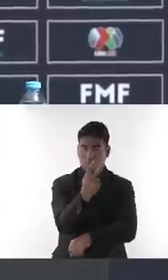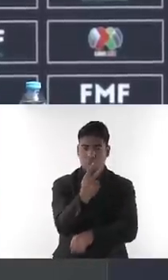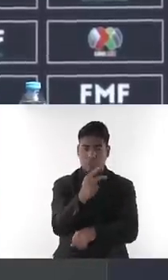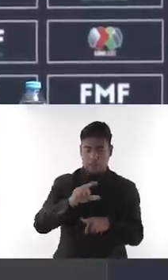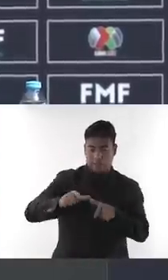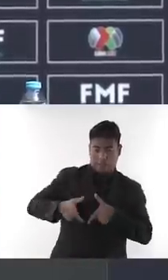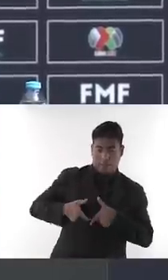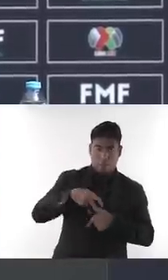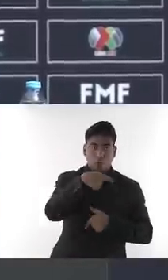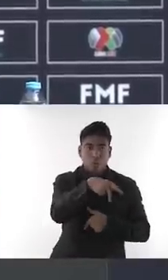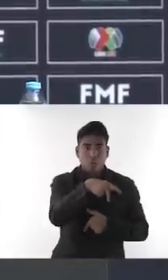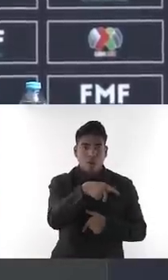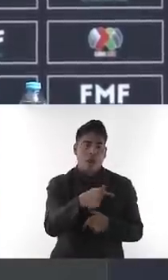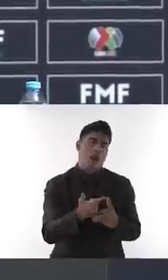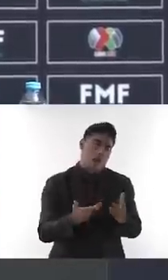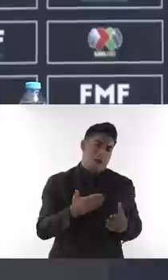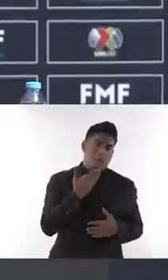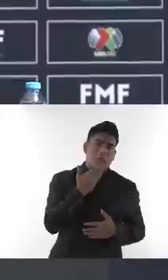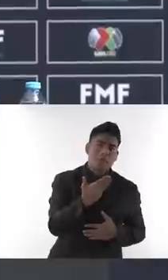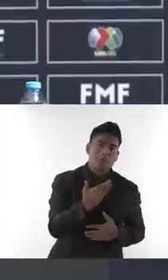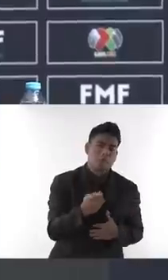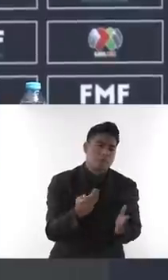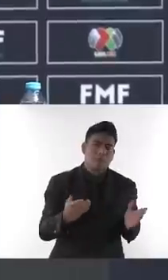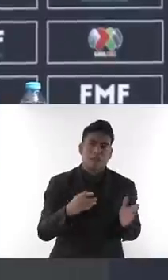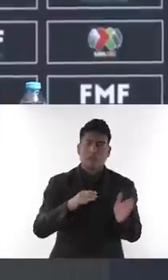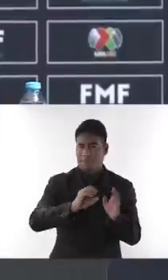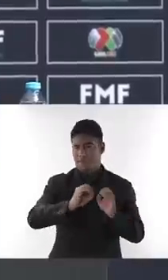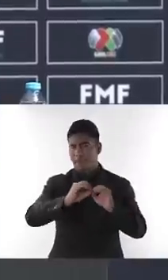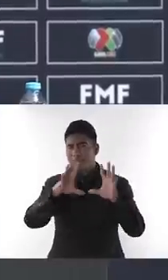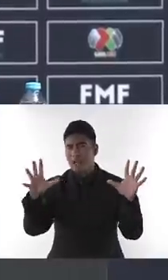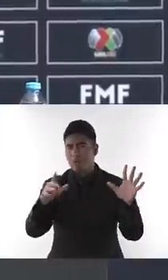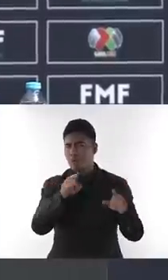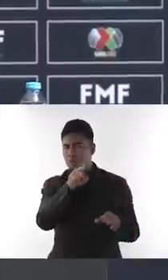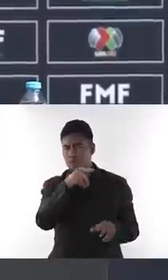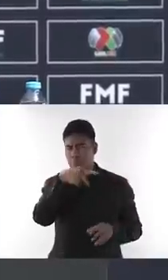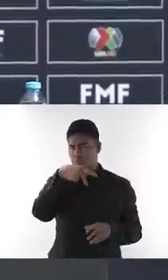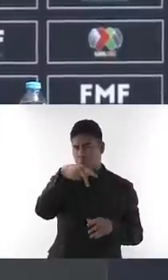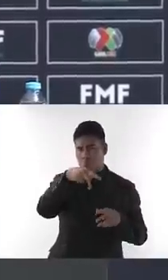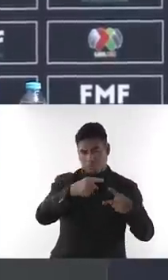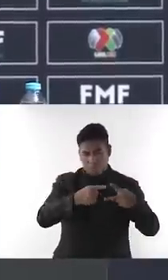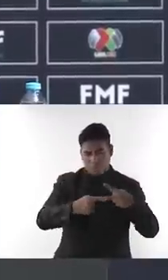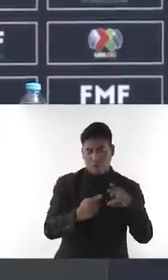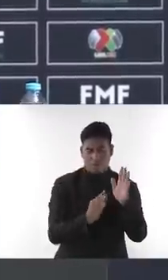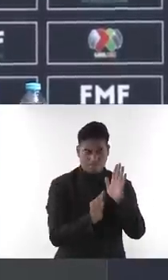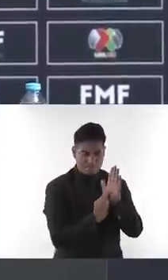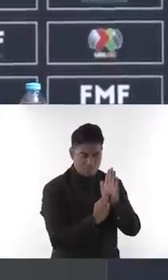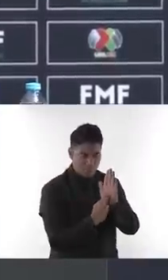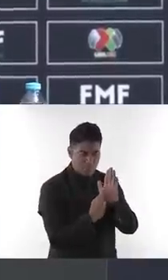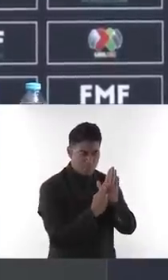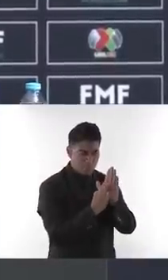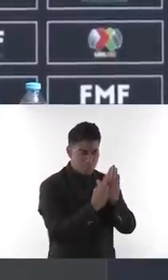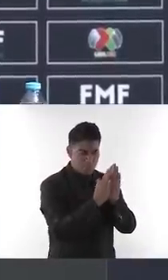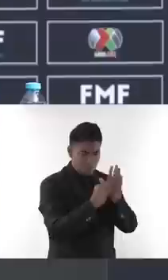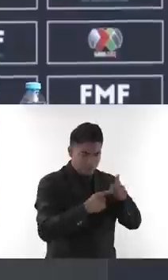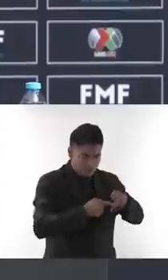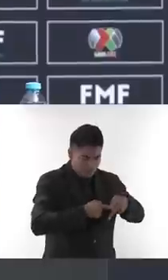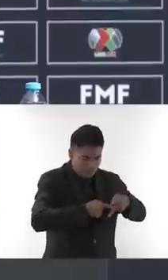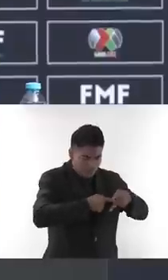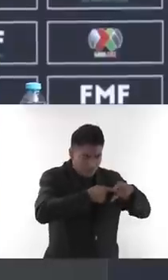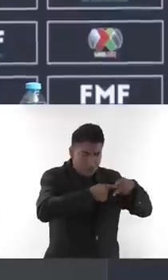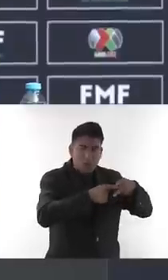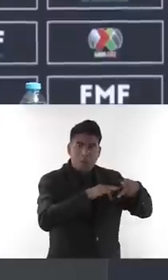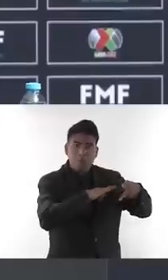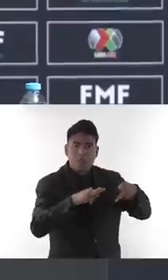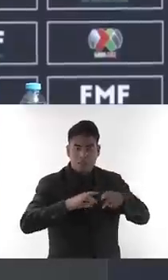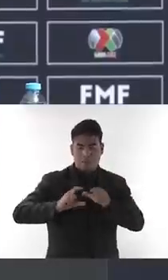obviamente si sumas los puntos y eres el que más puntos hizo, pues vas a ser el tricampeón. O puedes